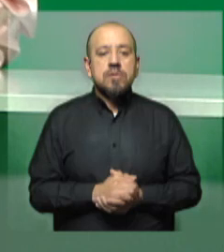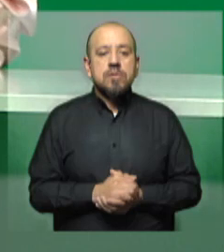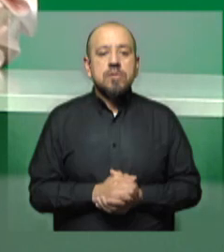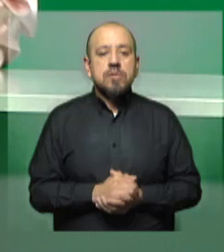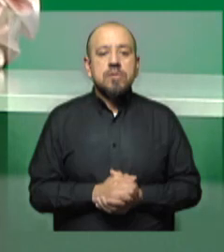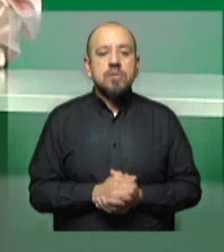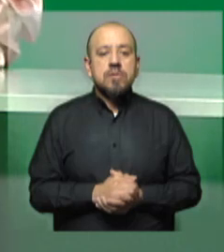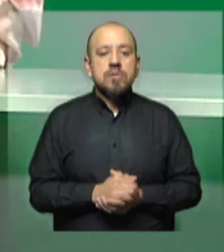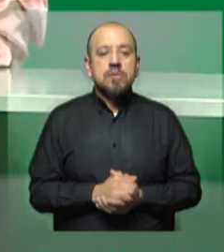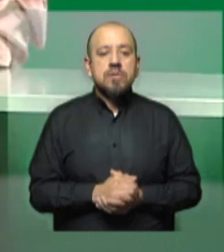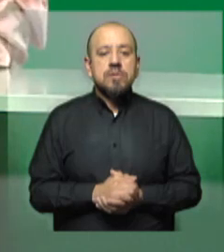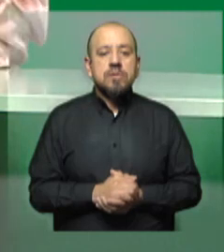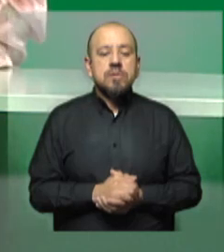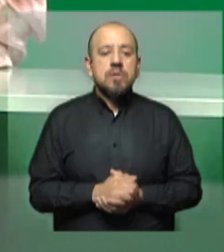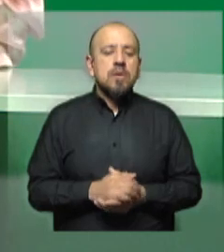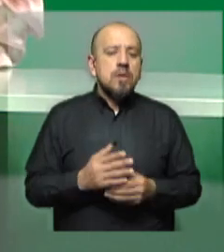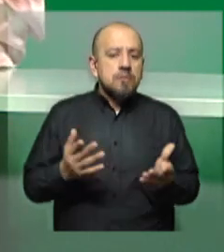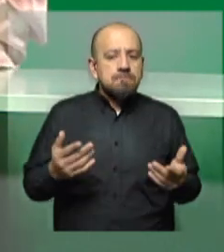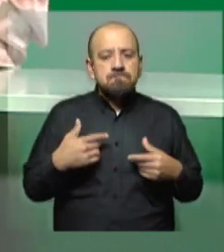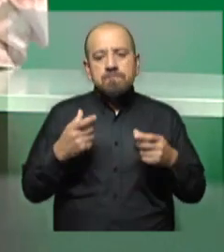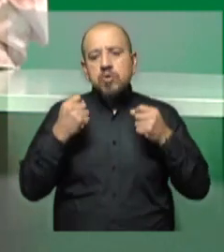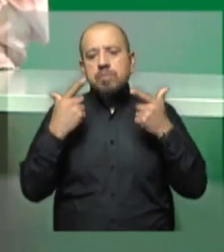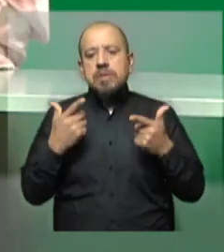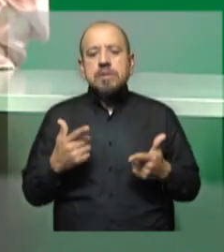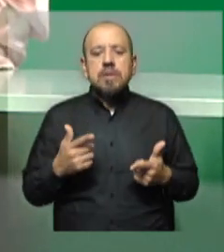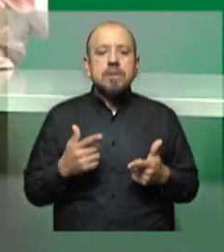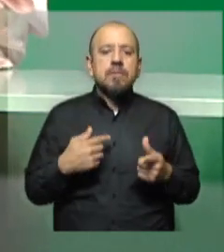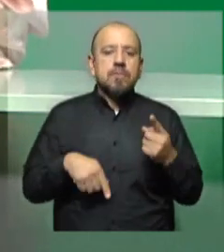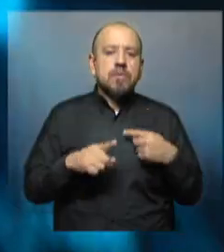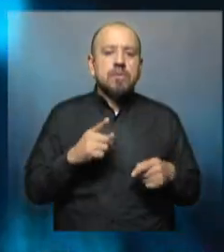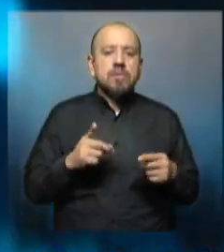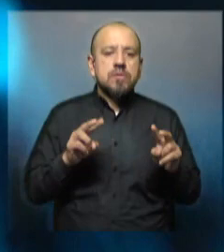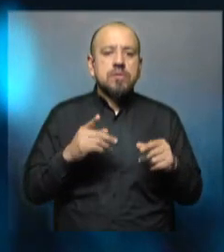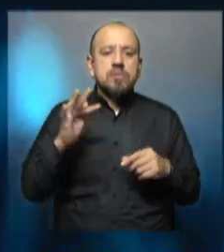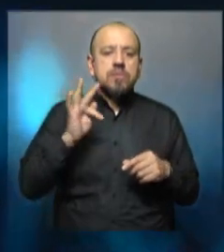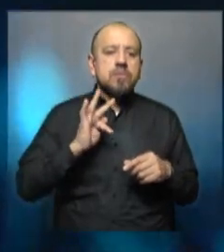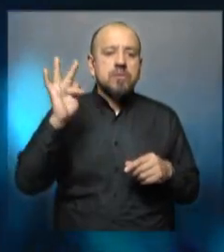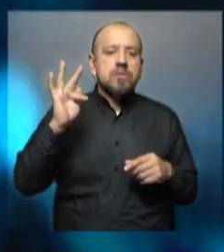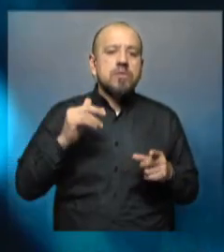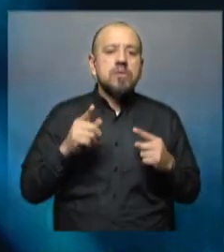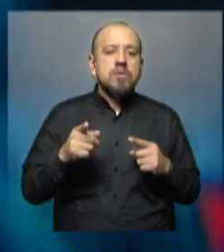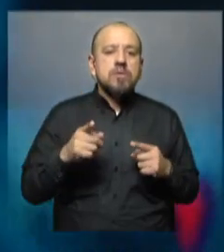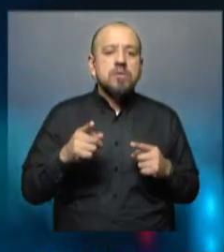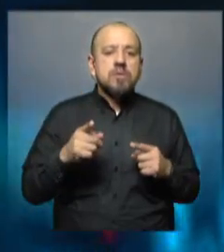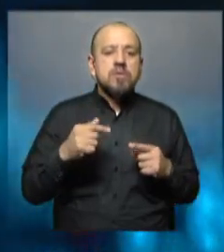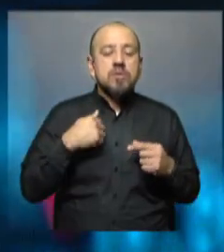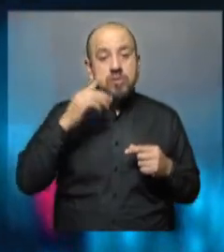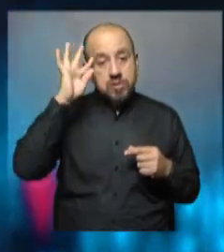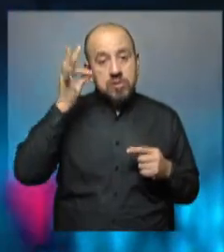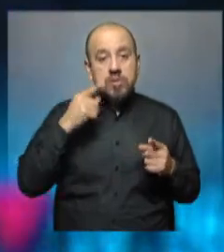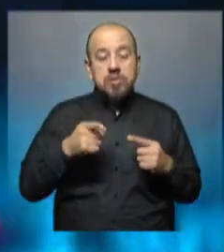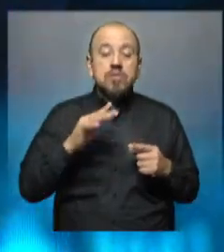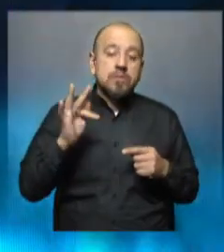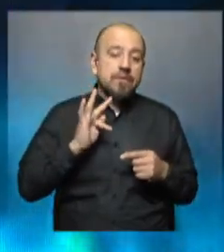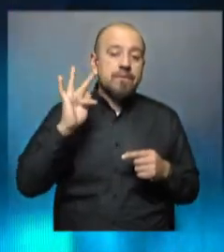un poco Este no sé si sorprendido pero sí es ese alarmante sobre todo futuro no y yo creo que esa manifestación